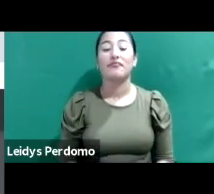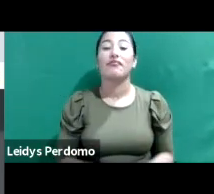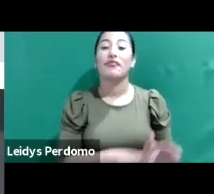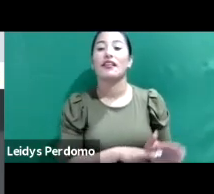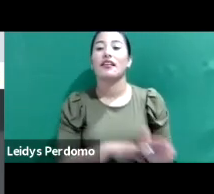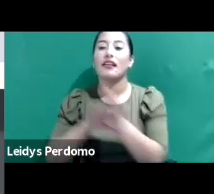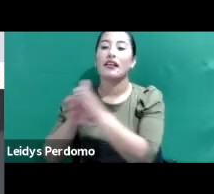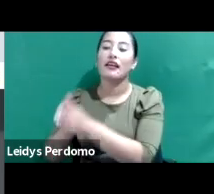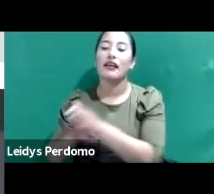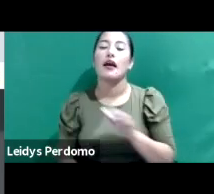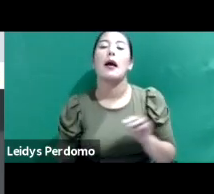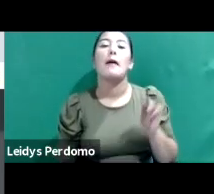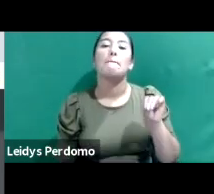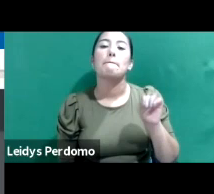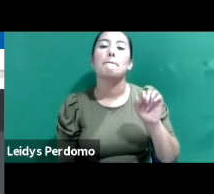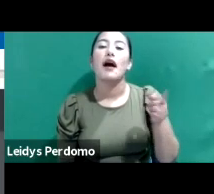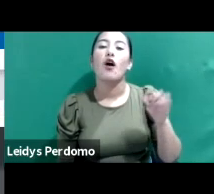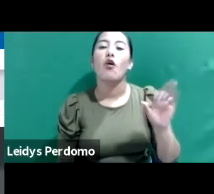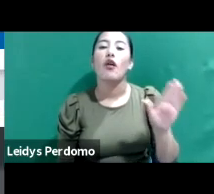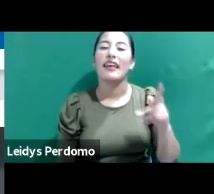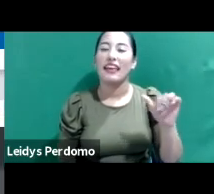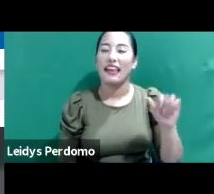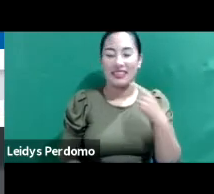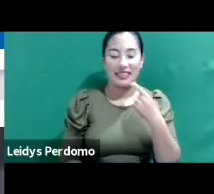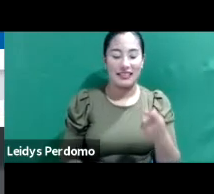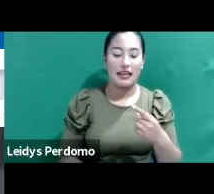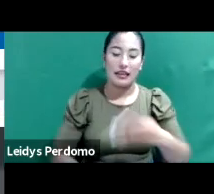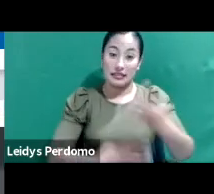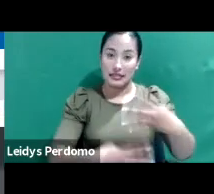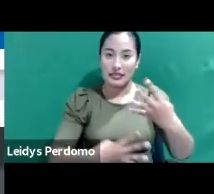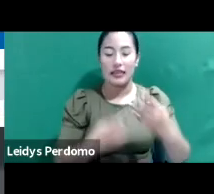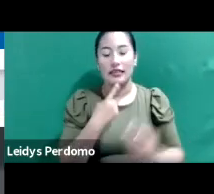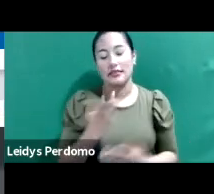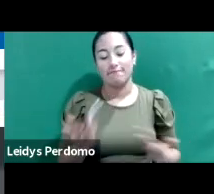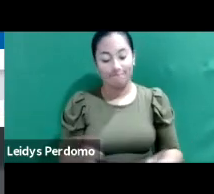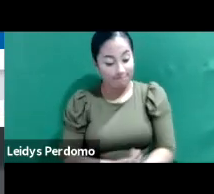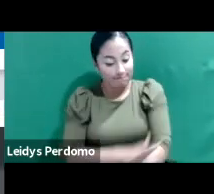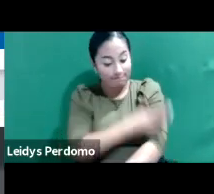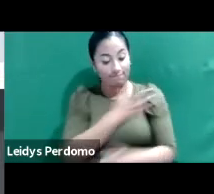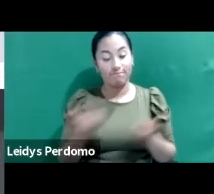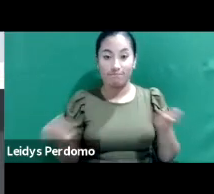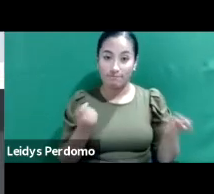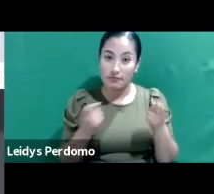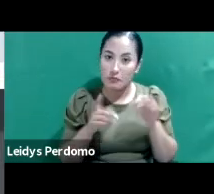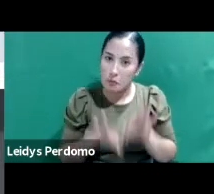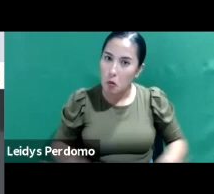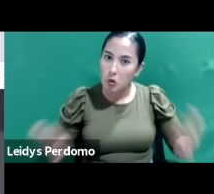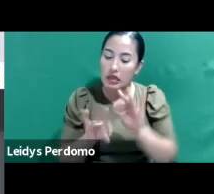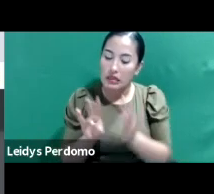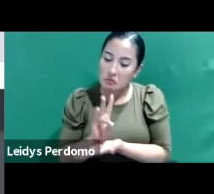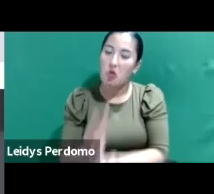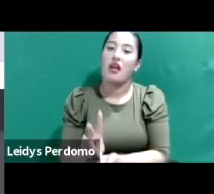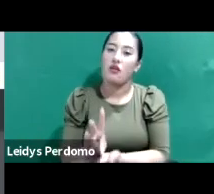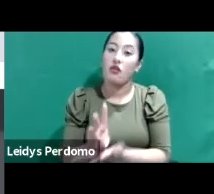Magola y que la mencionan un poco sobre, bueno, la regulación emocional y cómo ser modelo y lo importante de la familia. Acá hay algo muy